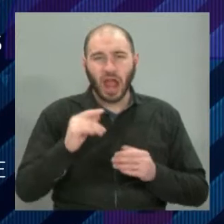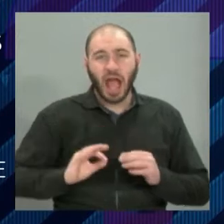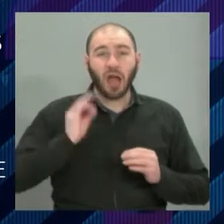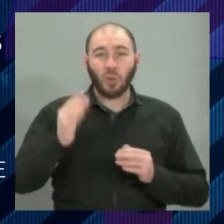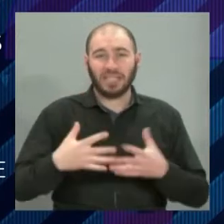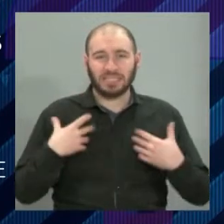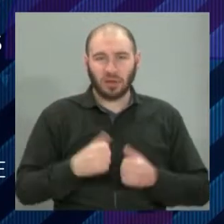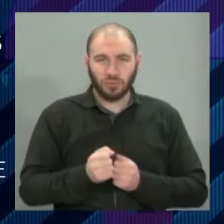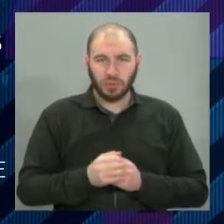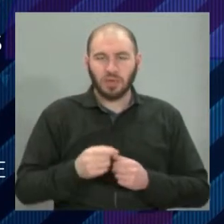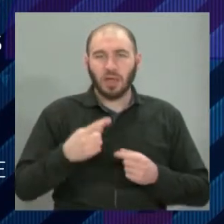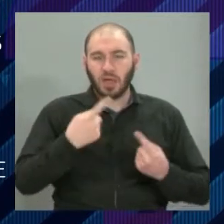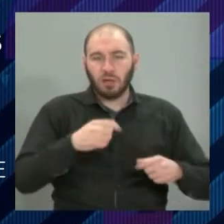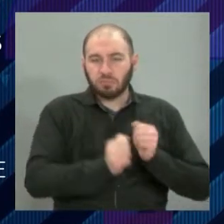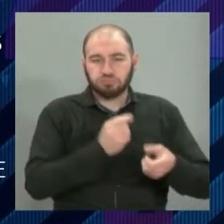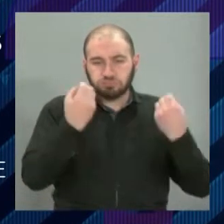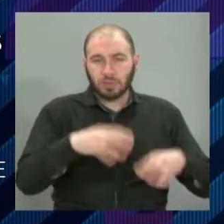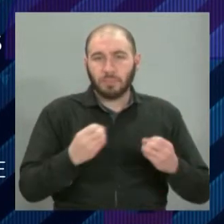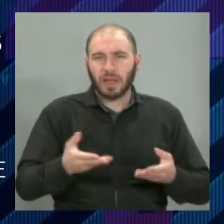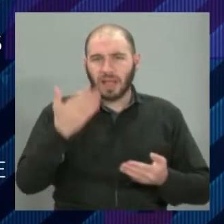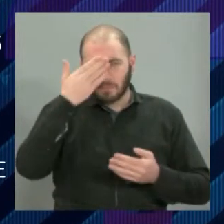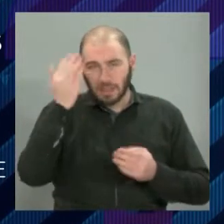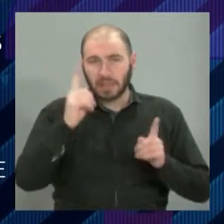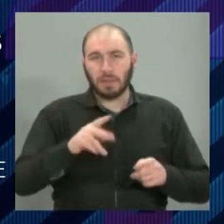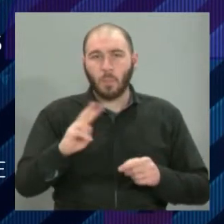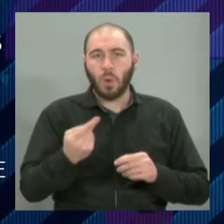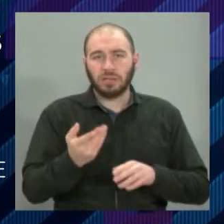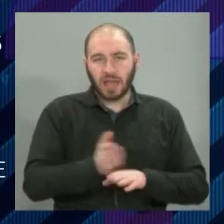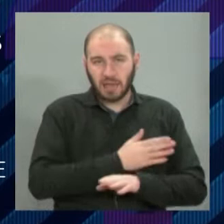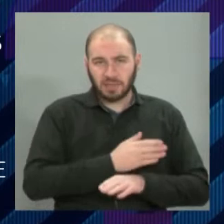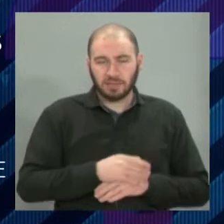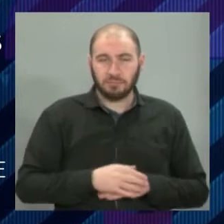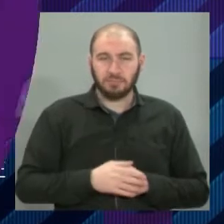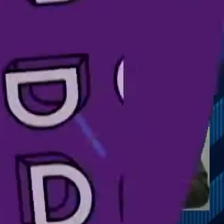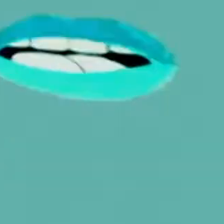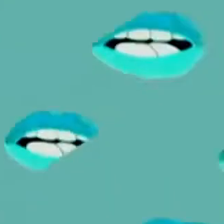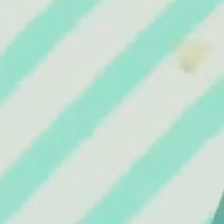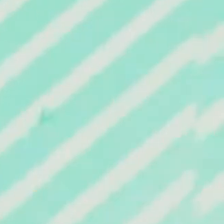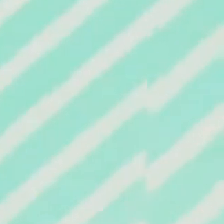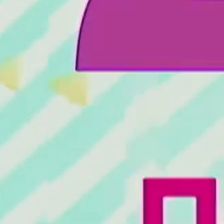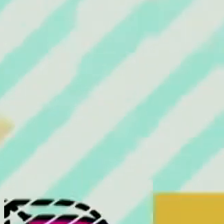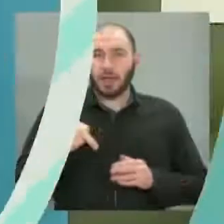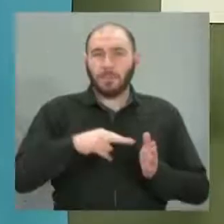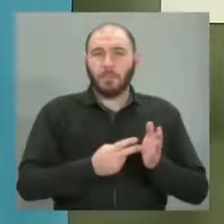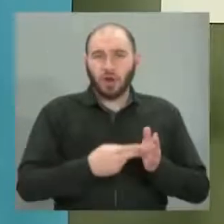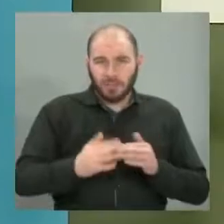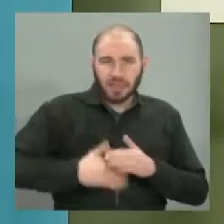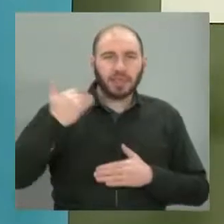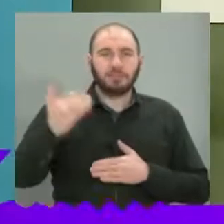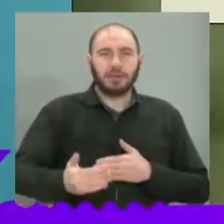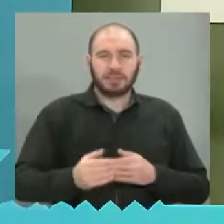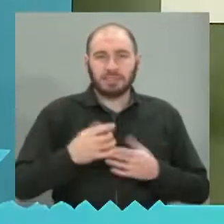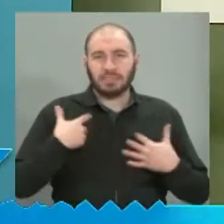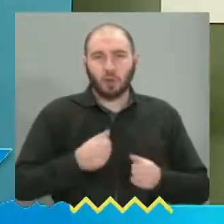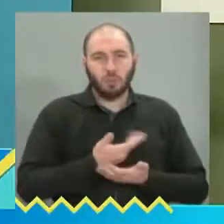en salud y pérdida de productividad por enfermedad y muerte prematura. Como lo vemos, una problemática que excede simplemente